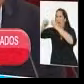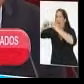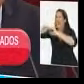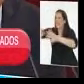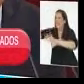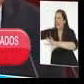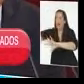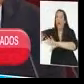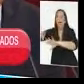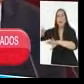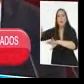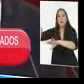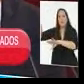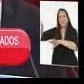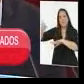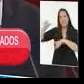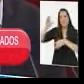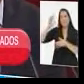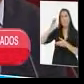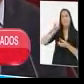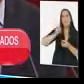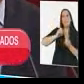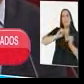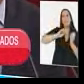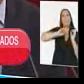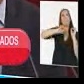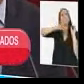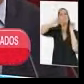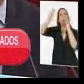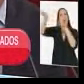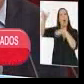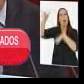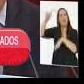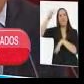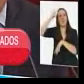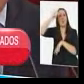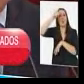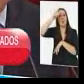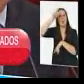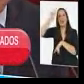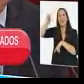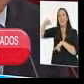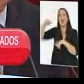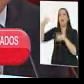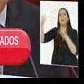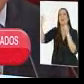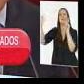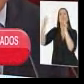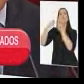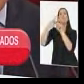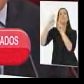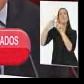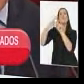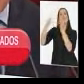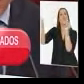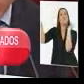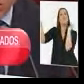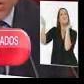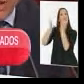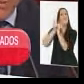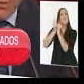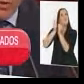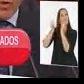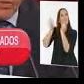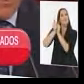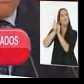año duro que tuvo, quizás más duro del que pensaba porque no aparecieron los brotes verdes ni las inversiones, a jugarla del efecto comparativo,